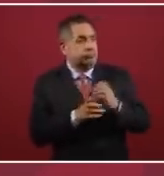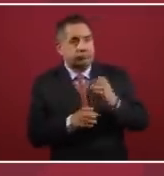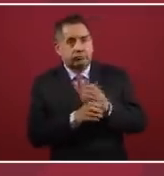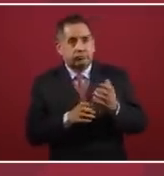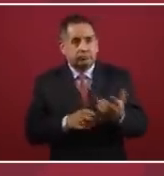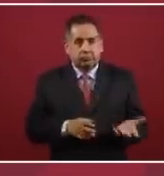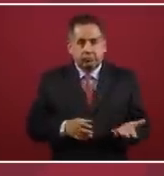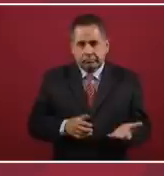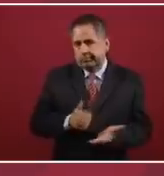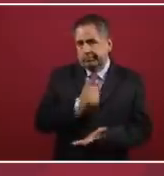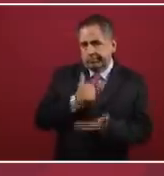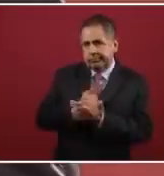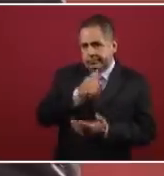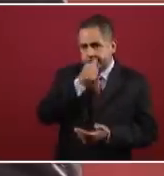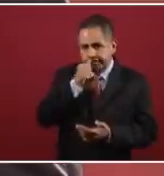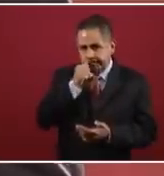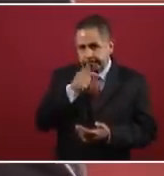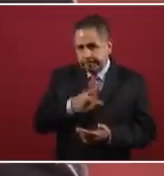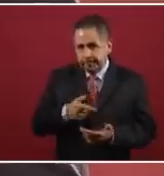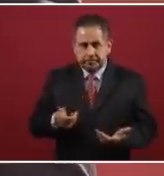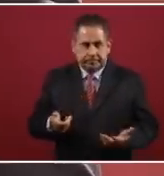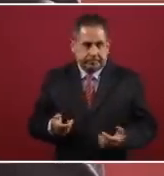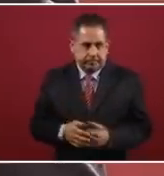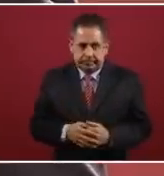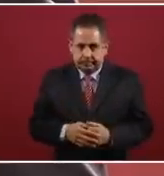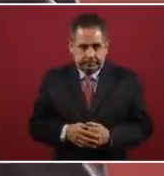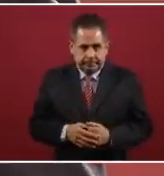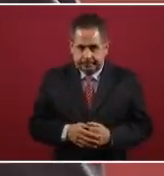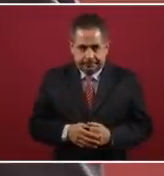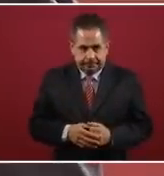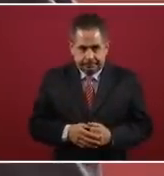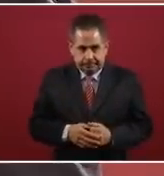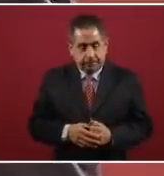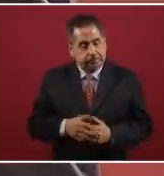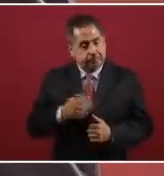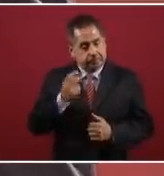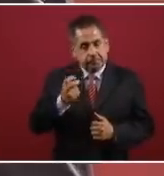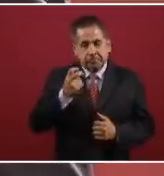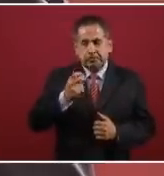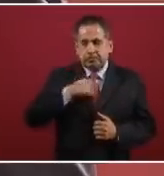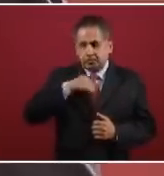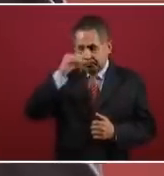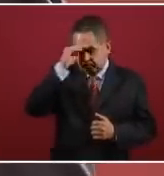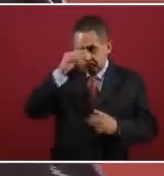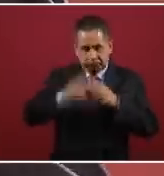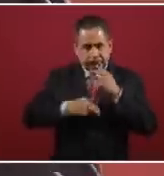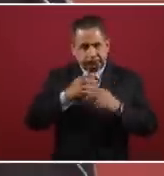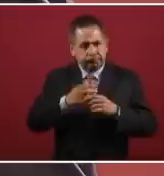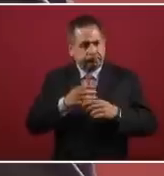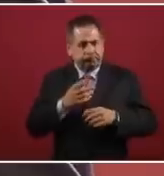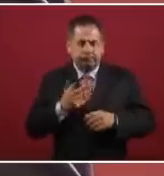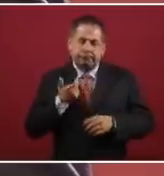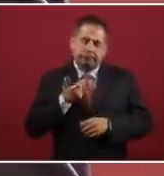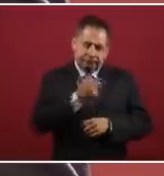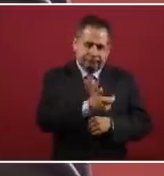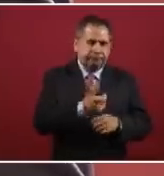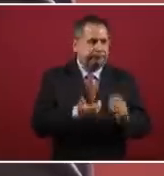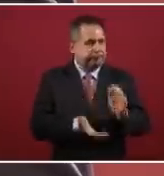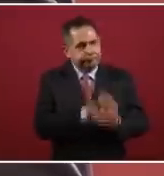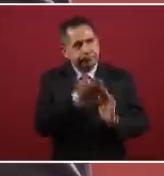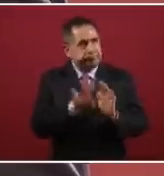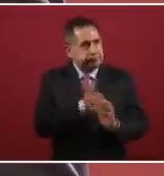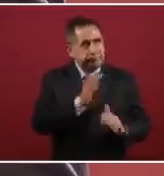Ciudad Juárez. Entonces vamos a terminarlo,